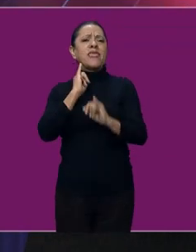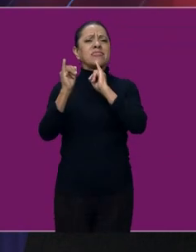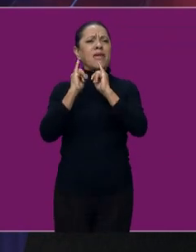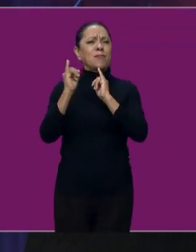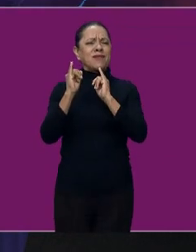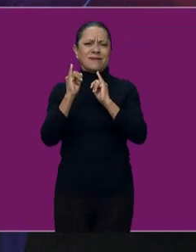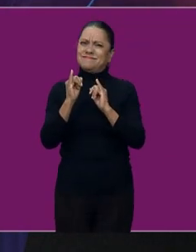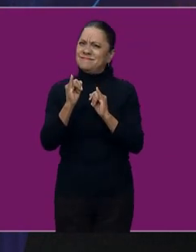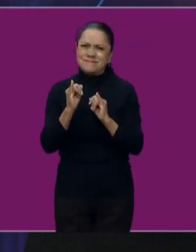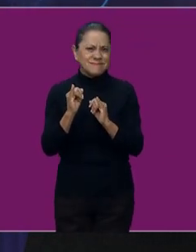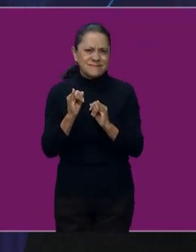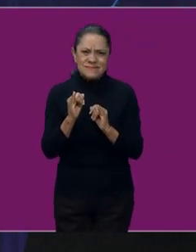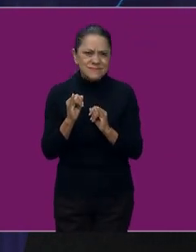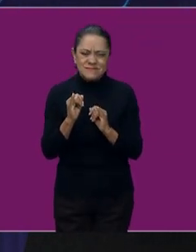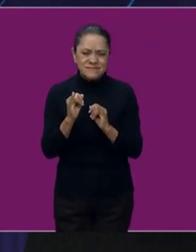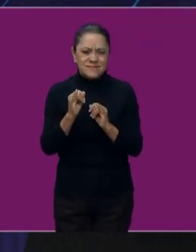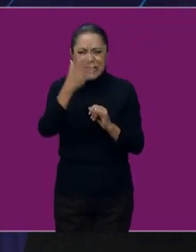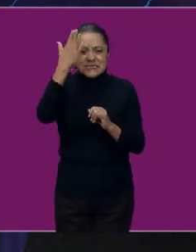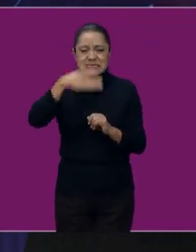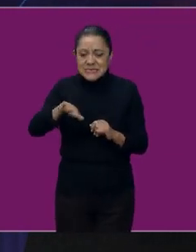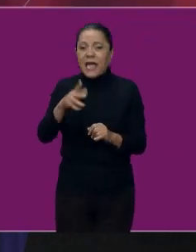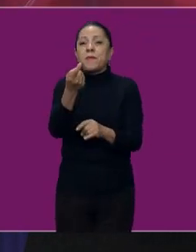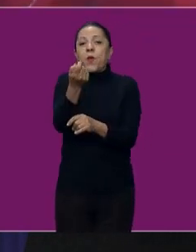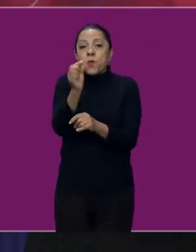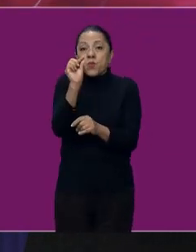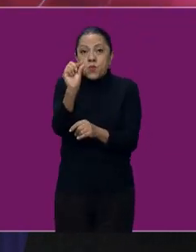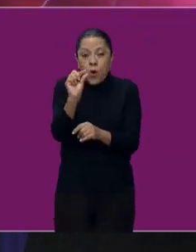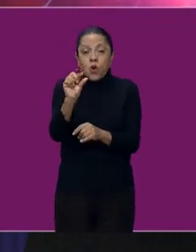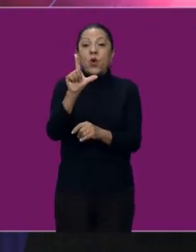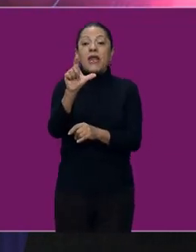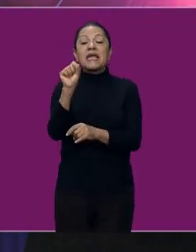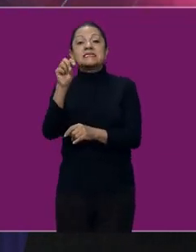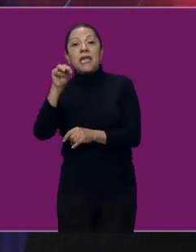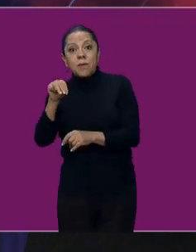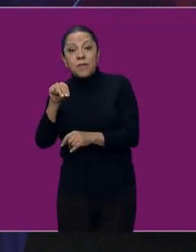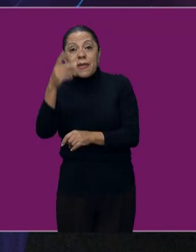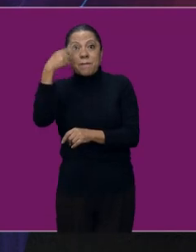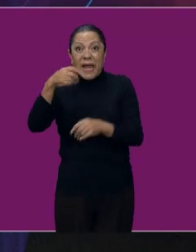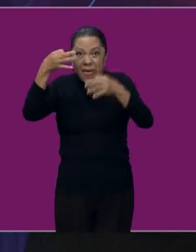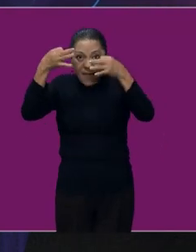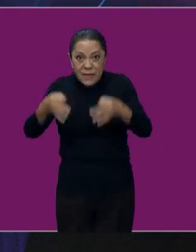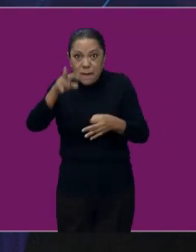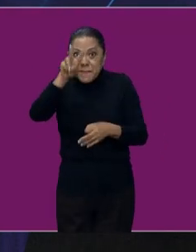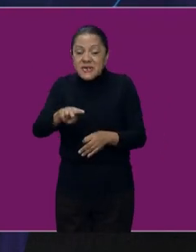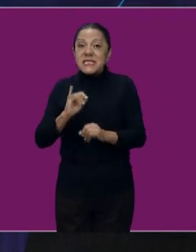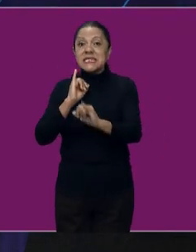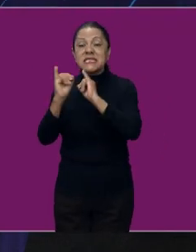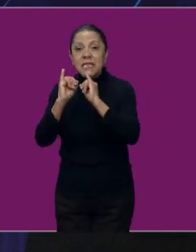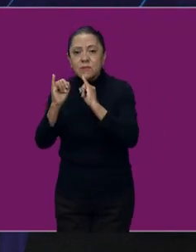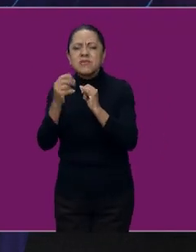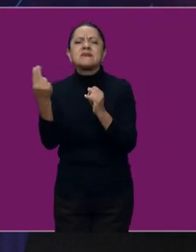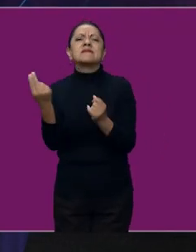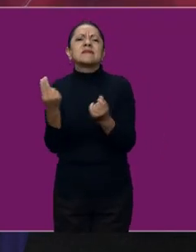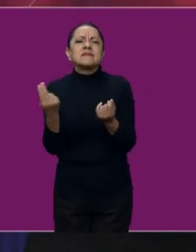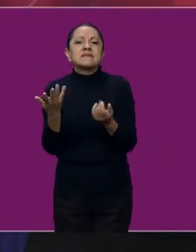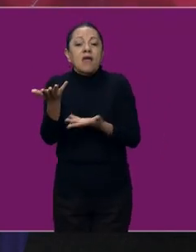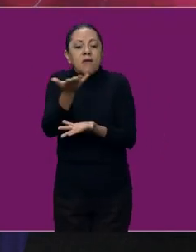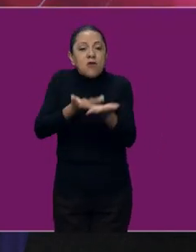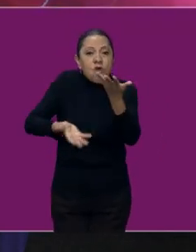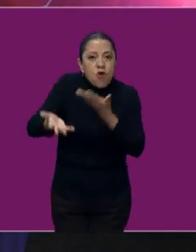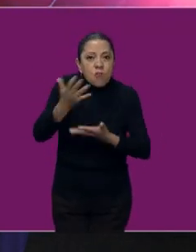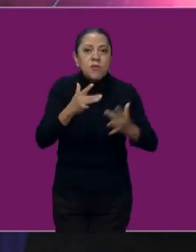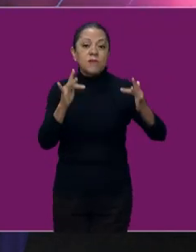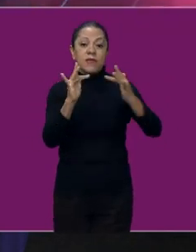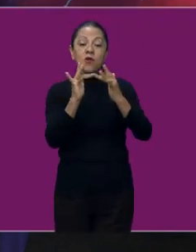necesitas en primer lugar estar en contacto directo con la comunidad sorda que es con ellos con quienes vas a aprender